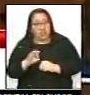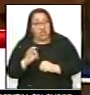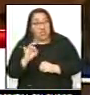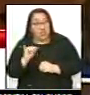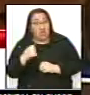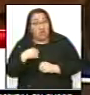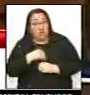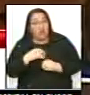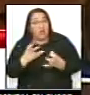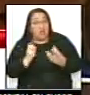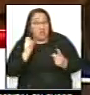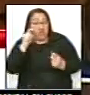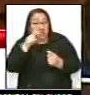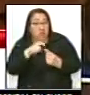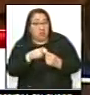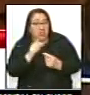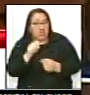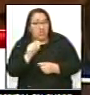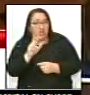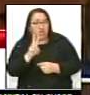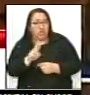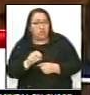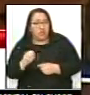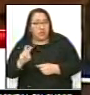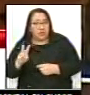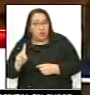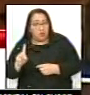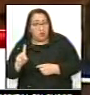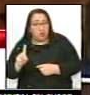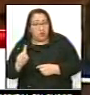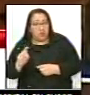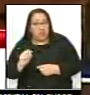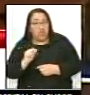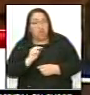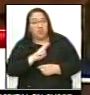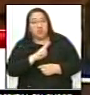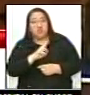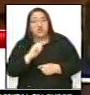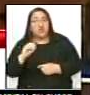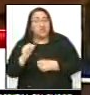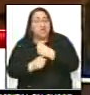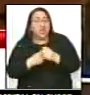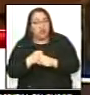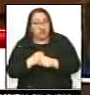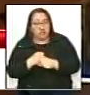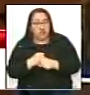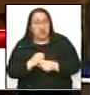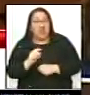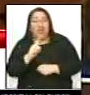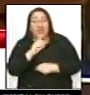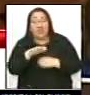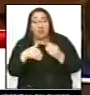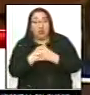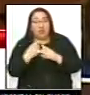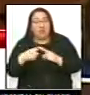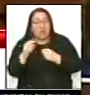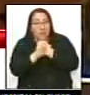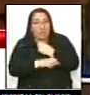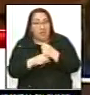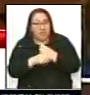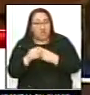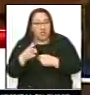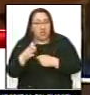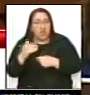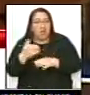nosotros aspiramos llegar a la OCDE el 2021 en el Bicentenario. Los países de la OCDE han reducido